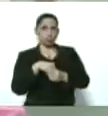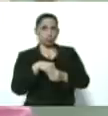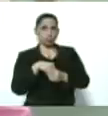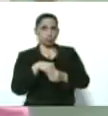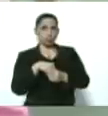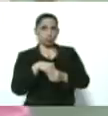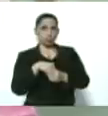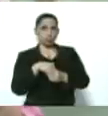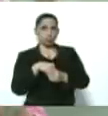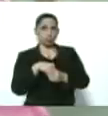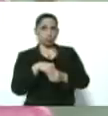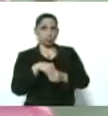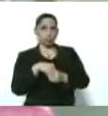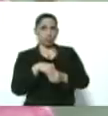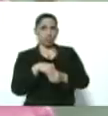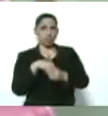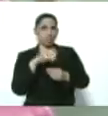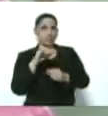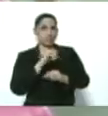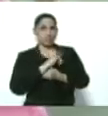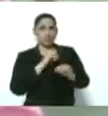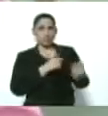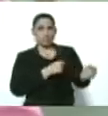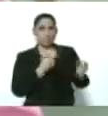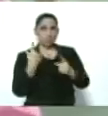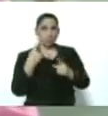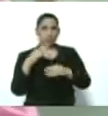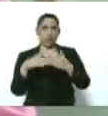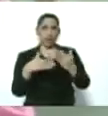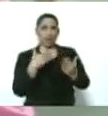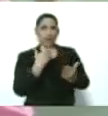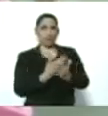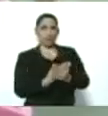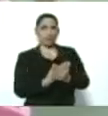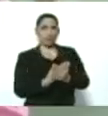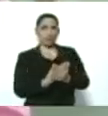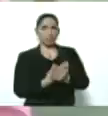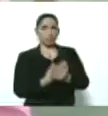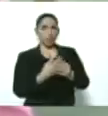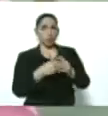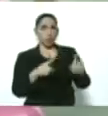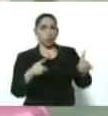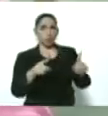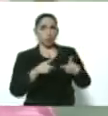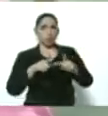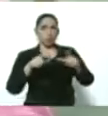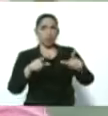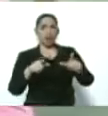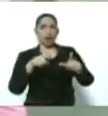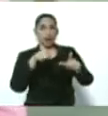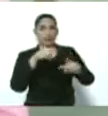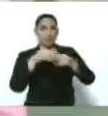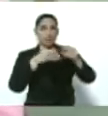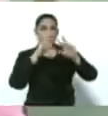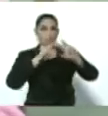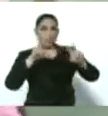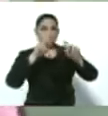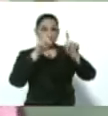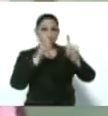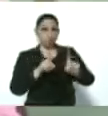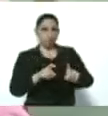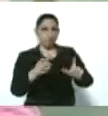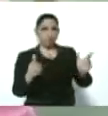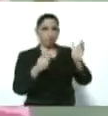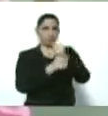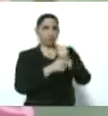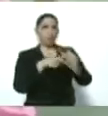en Santa Elena de Guairén y fue trasladada al PASI de Caroní. Allí fue donde tomamos la prueba molecular y se determinó que